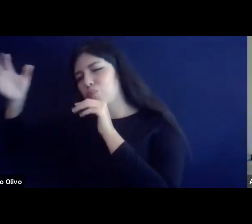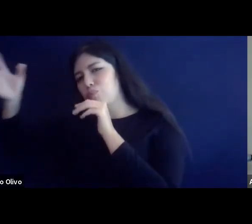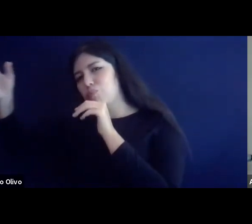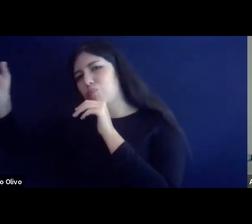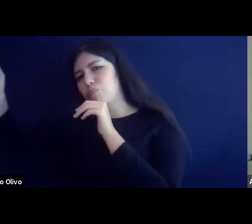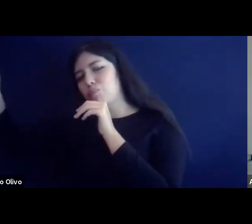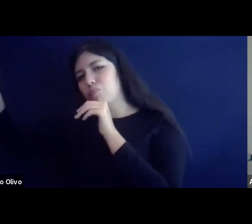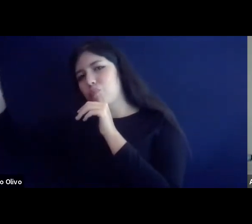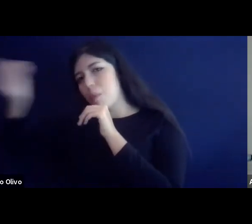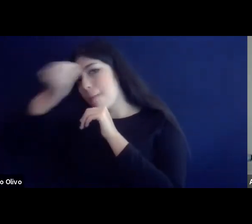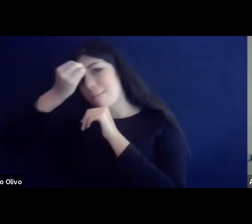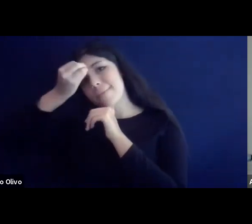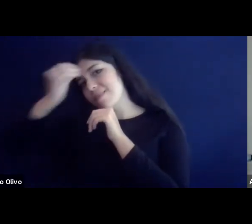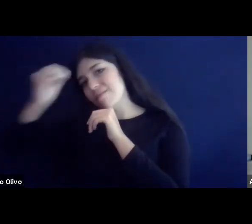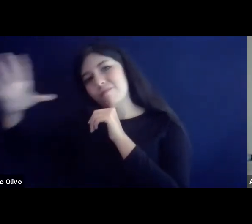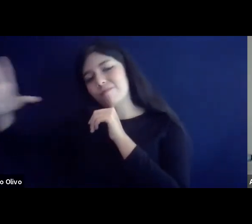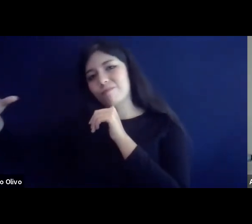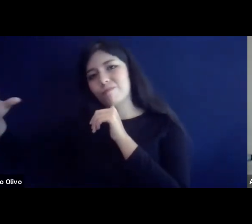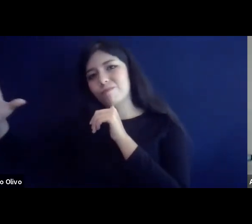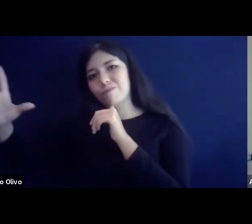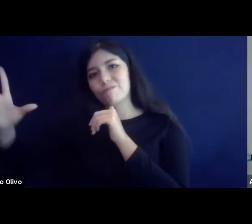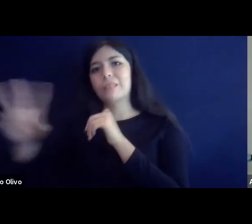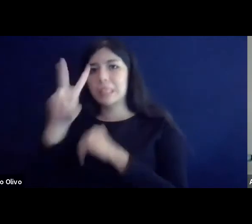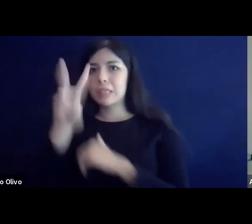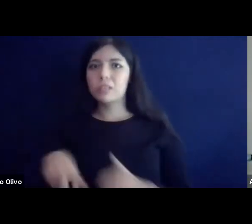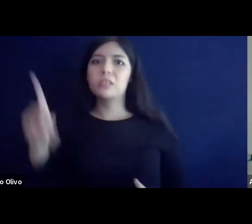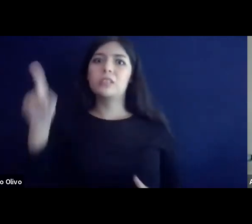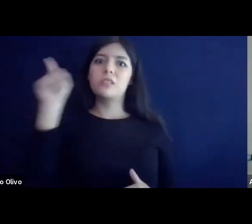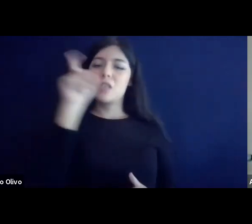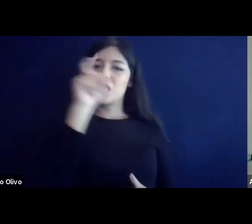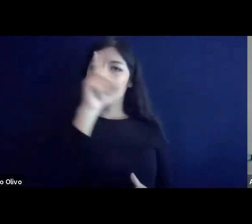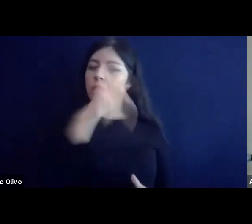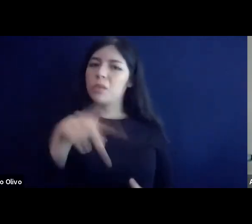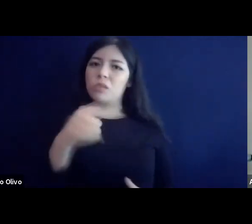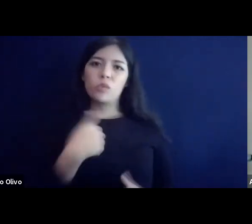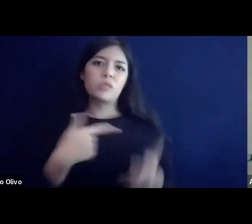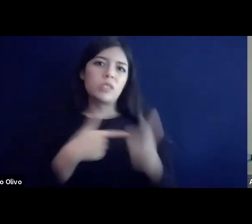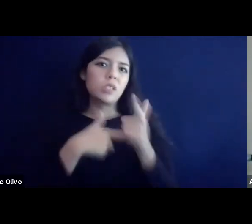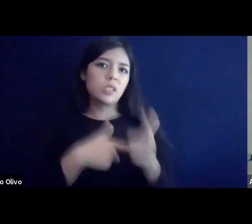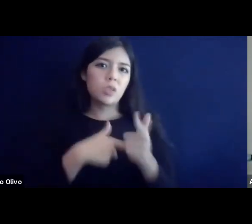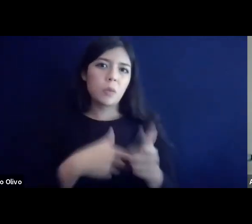algo que he aprendido a vivir con eso, y es difícil incluso para la familia, hablando de mi